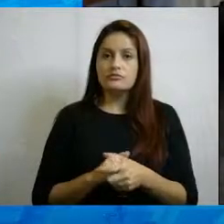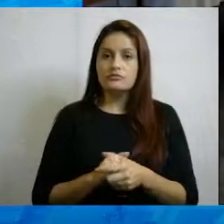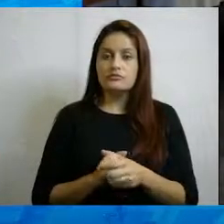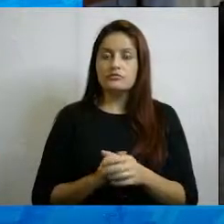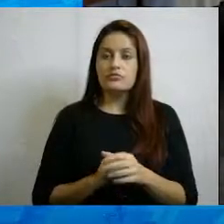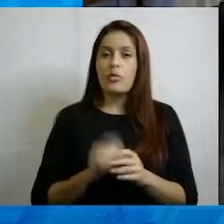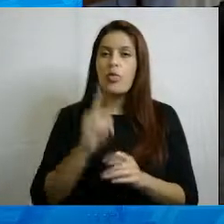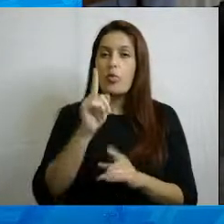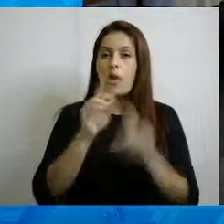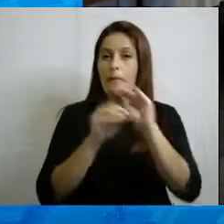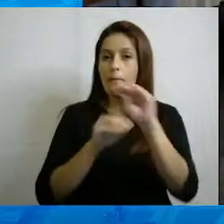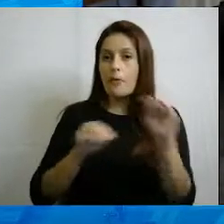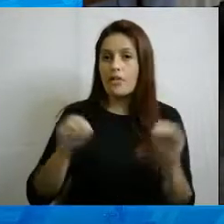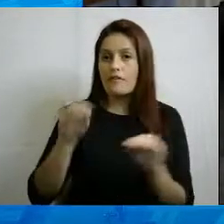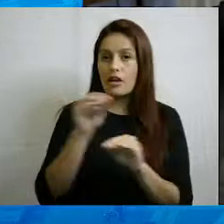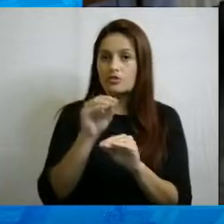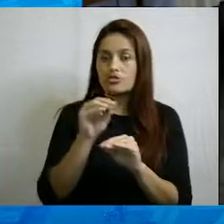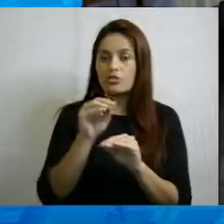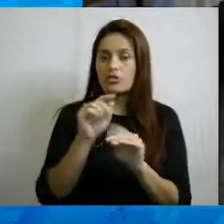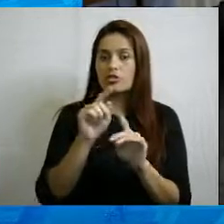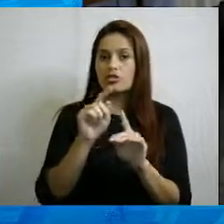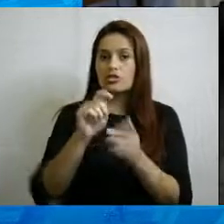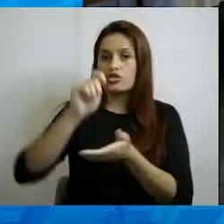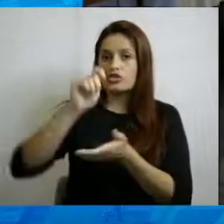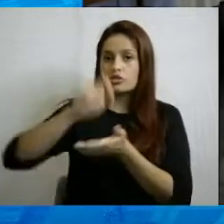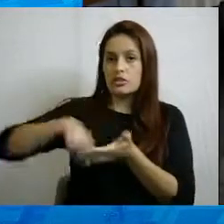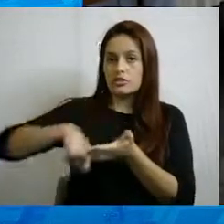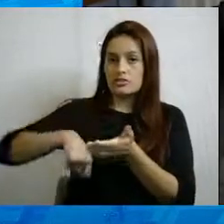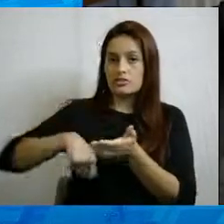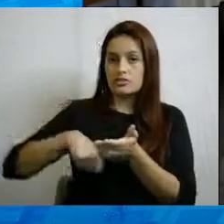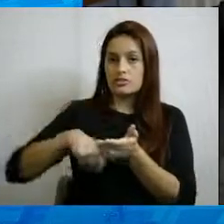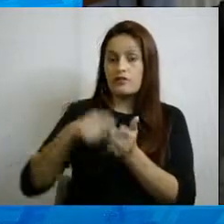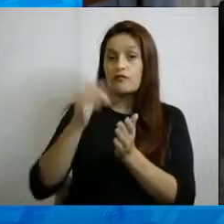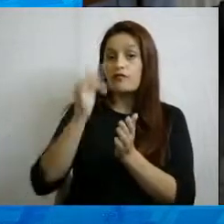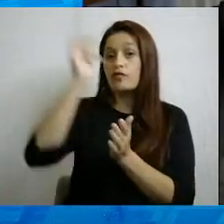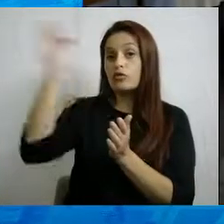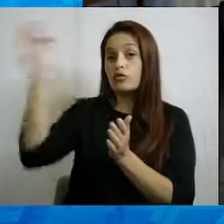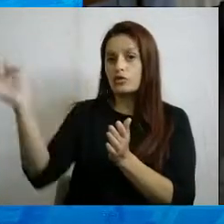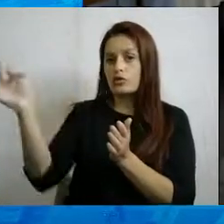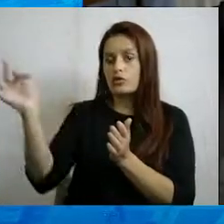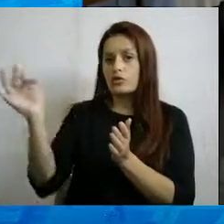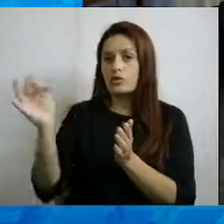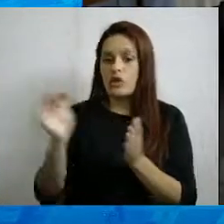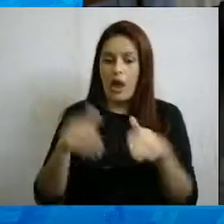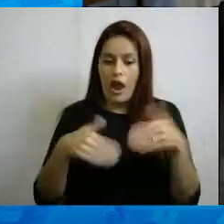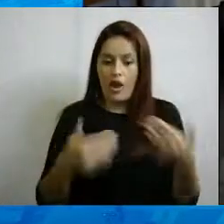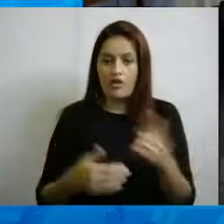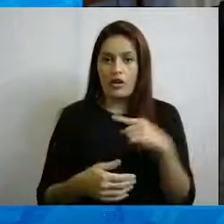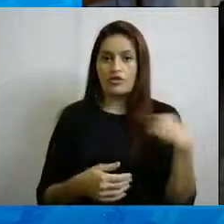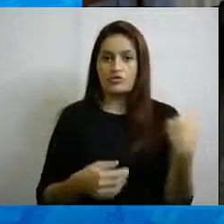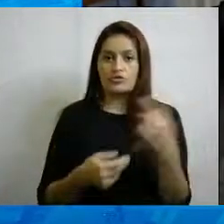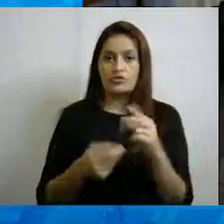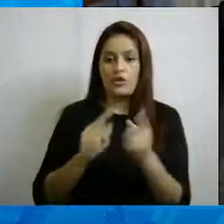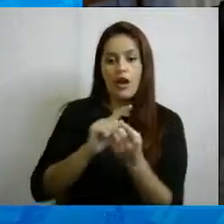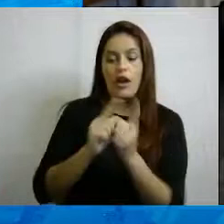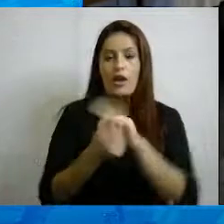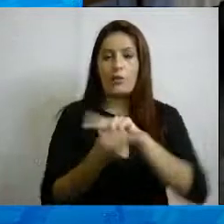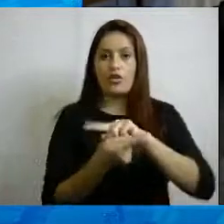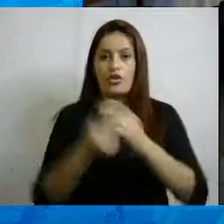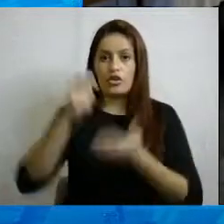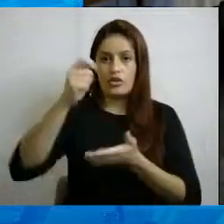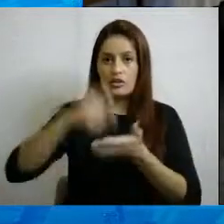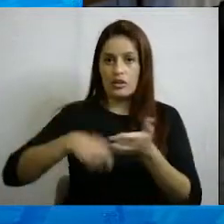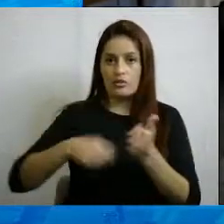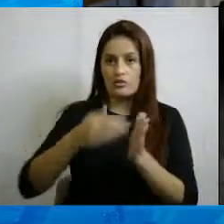Una modificación de contrato se supone que opera hacia el futuro. Si nosotros modificamos un contrato hoy día, eso